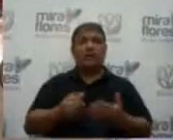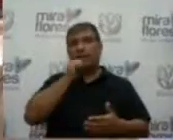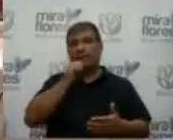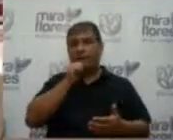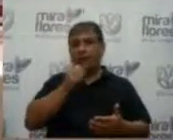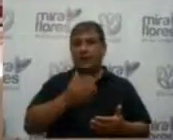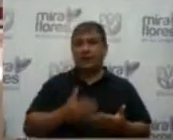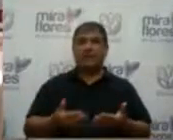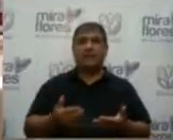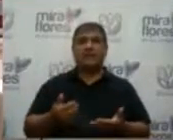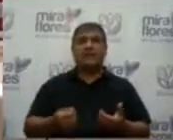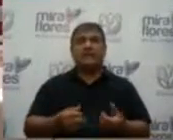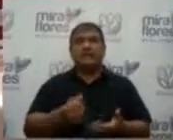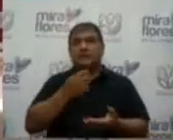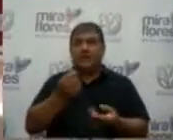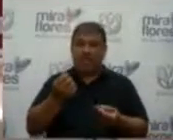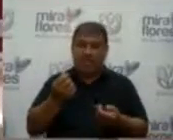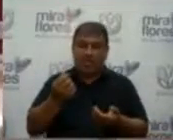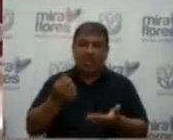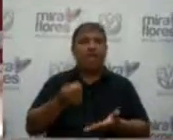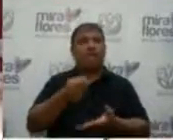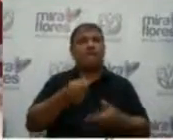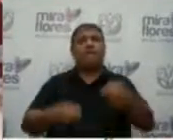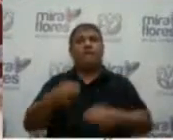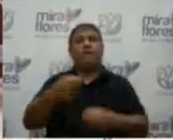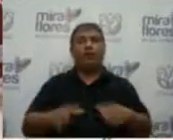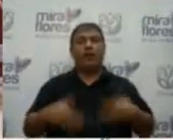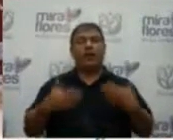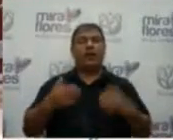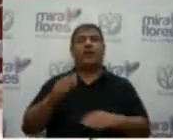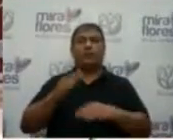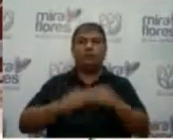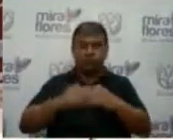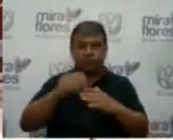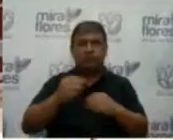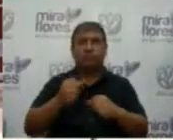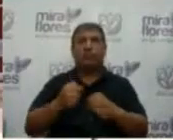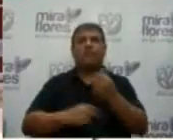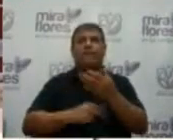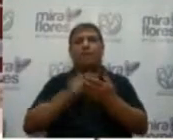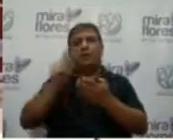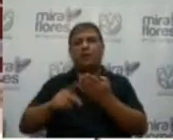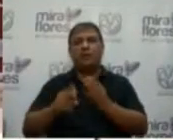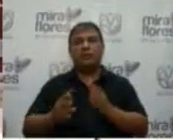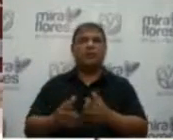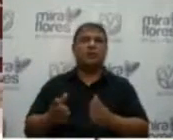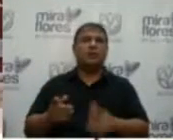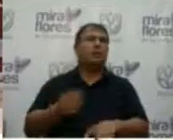falta es capacidad financiera para poder asumir esos proyectos. Hace algún tiempo